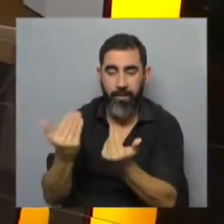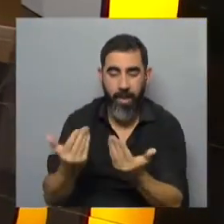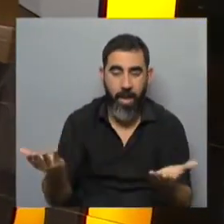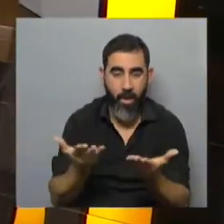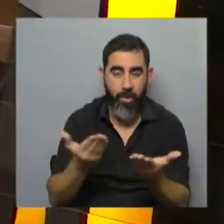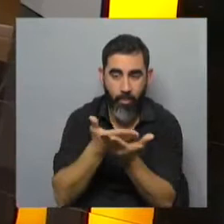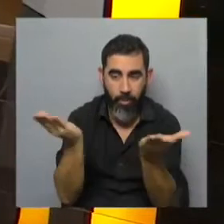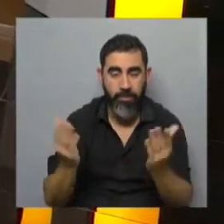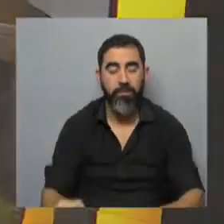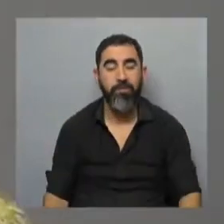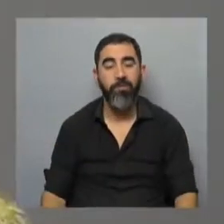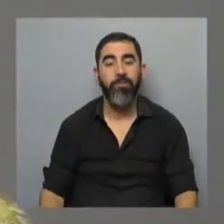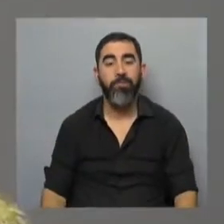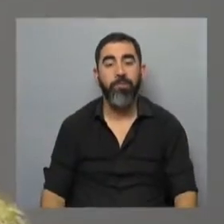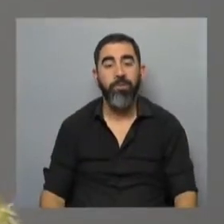hoy. ¿Y